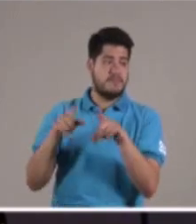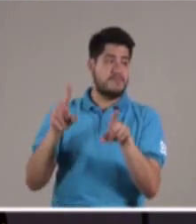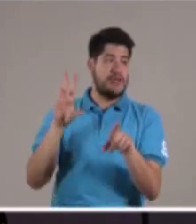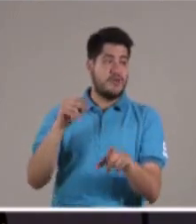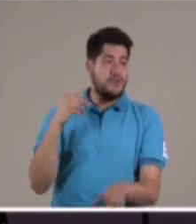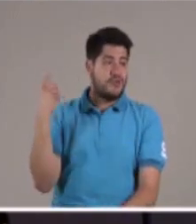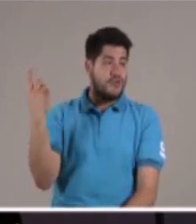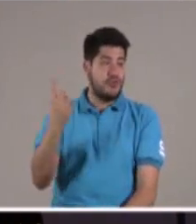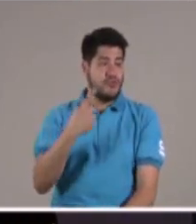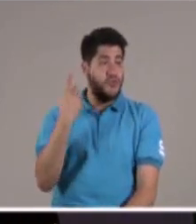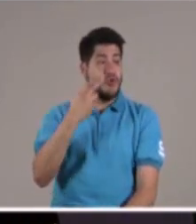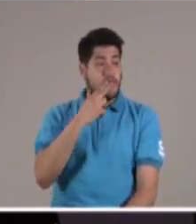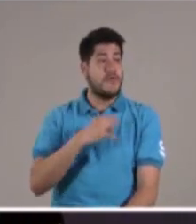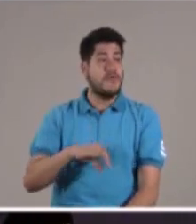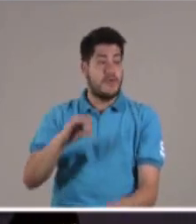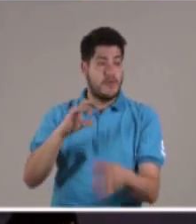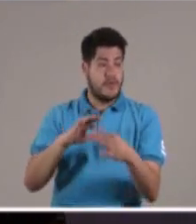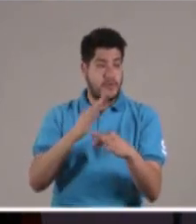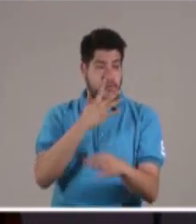todo su hijo de Dios